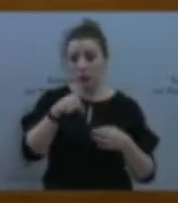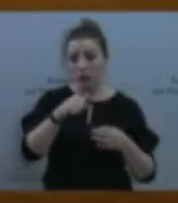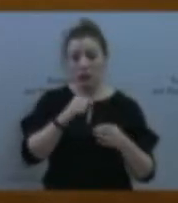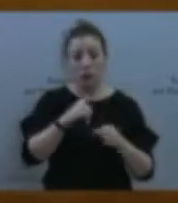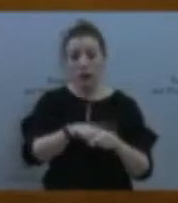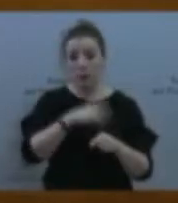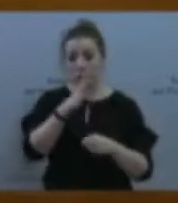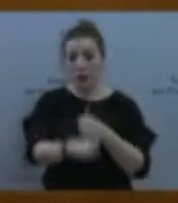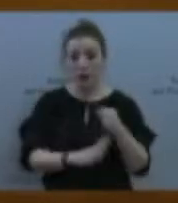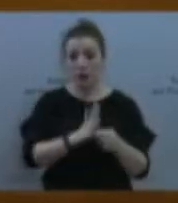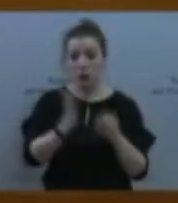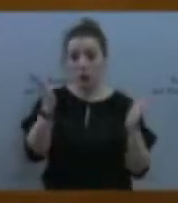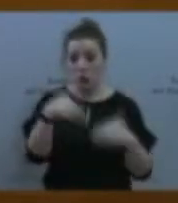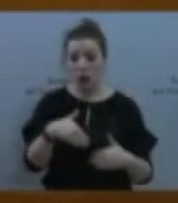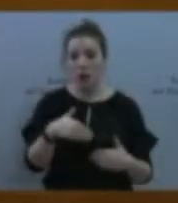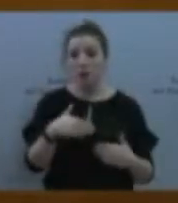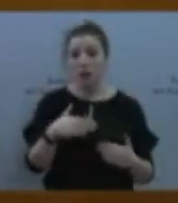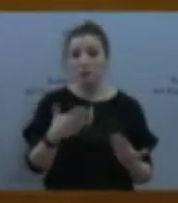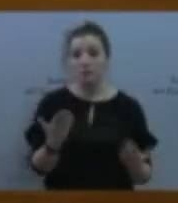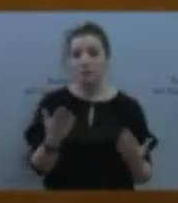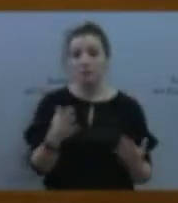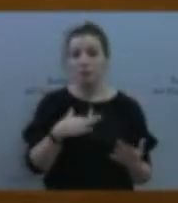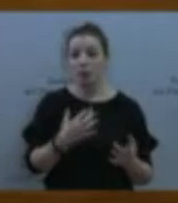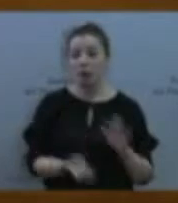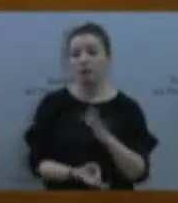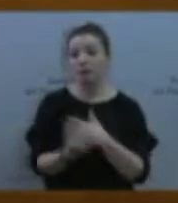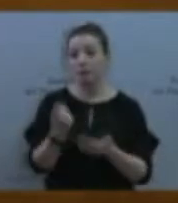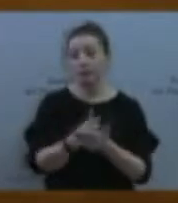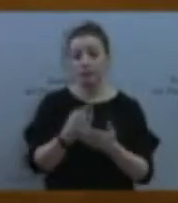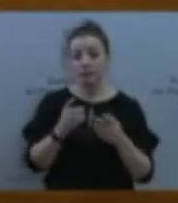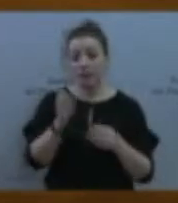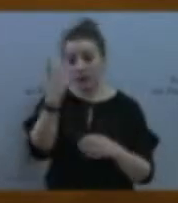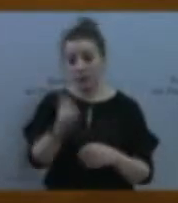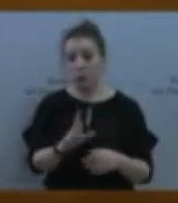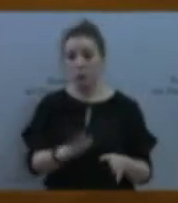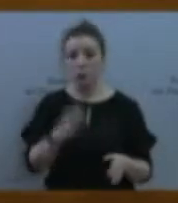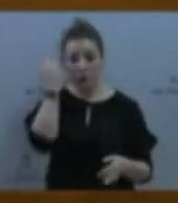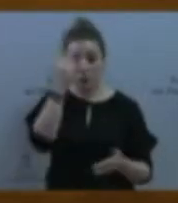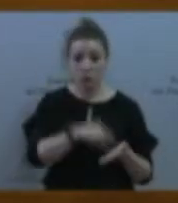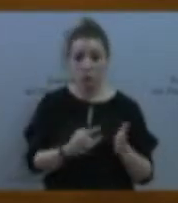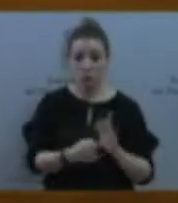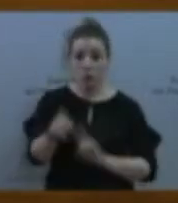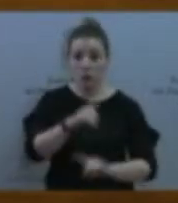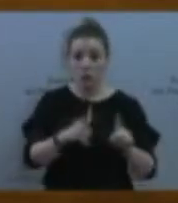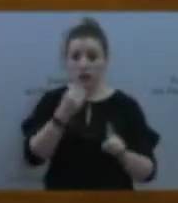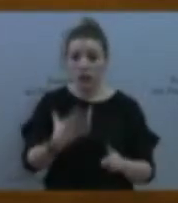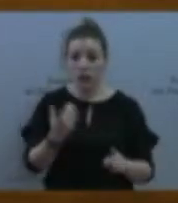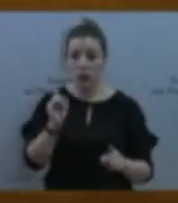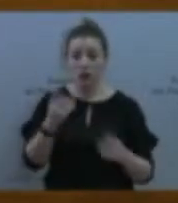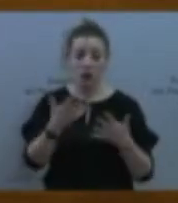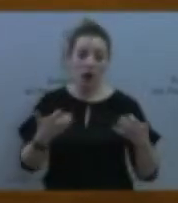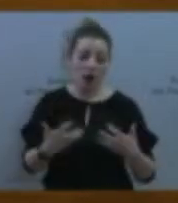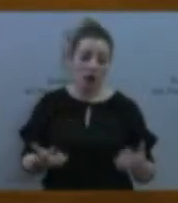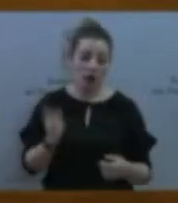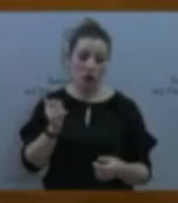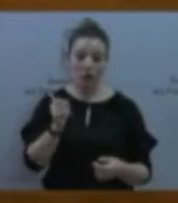iniciativa. Nosotros pensamos que está bien el resolver los problemas y no solamente escribir líneas de código, no seremos nosotros quienes impidan que se tramite